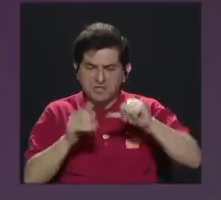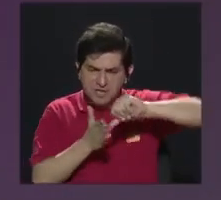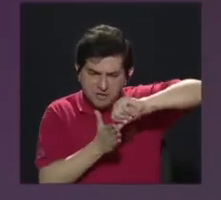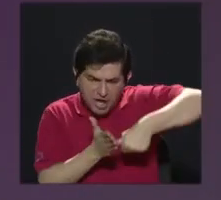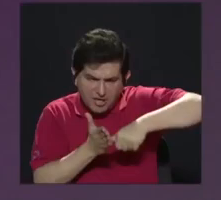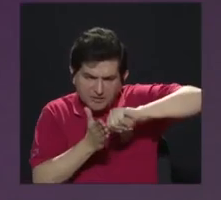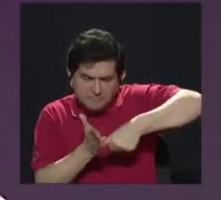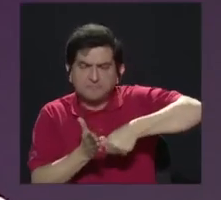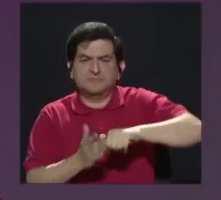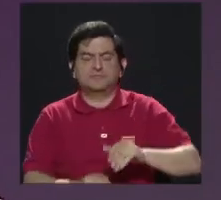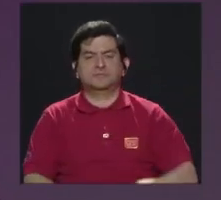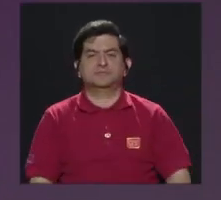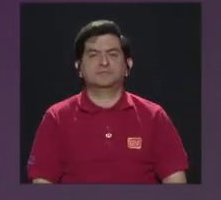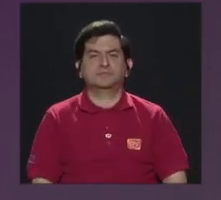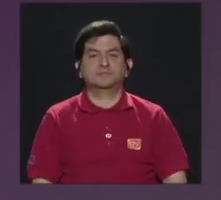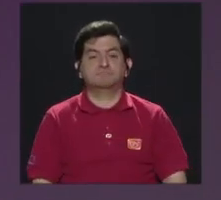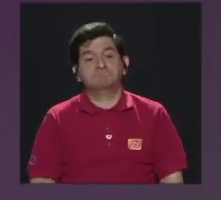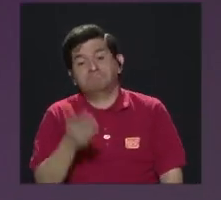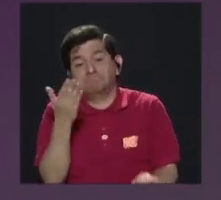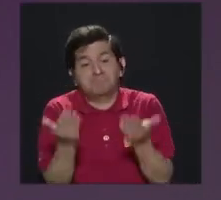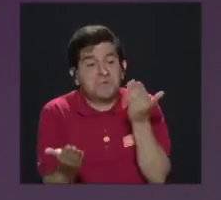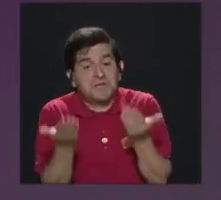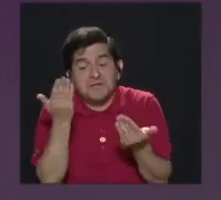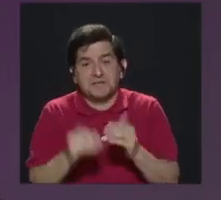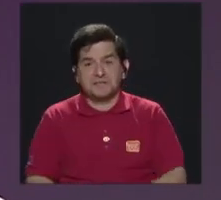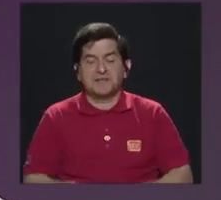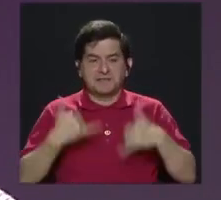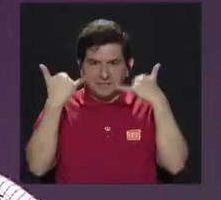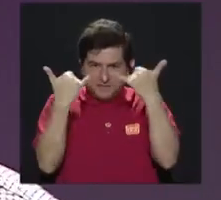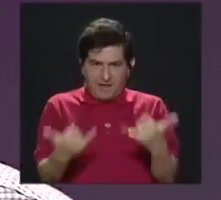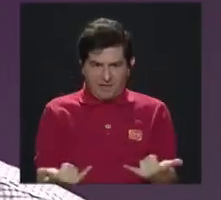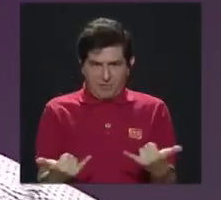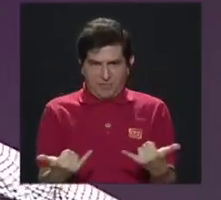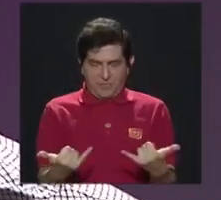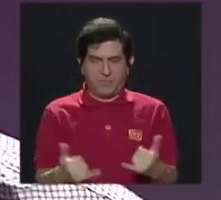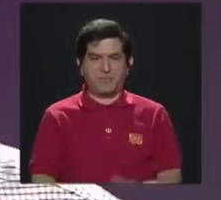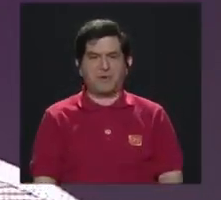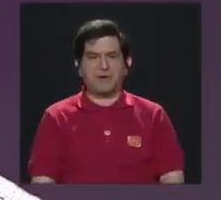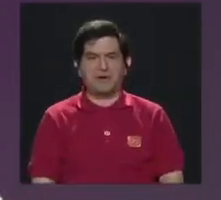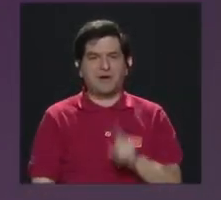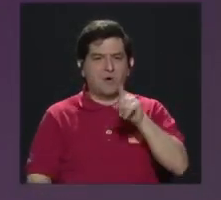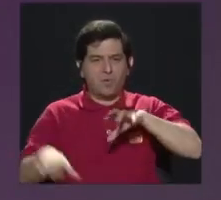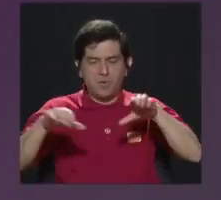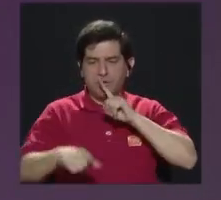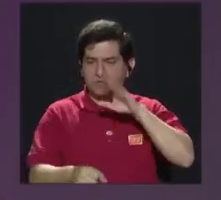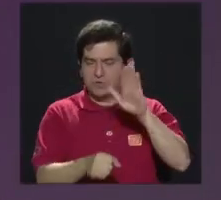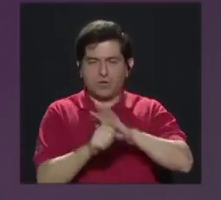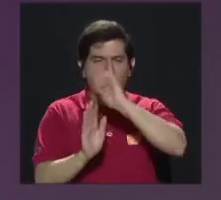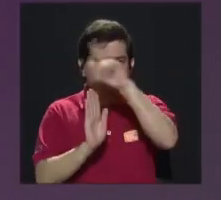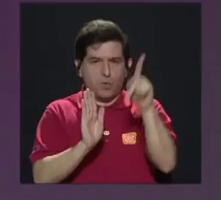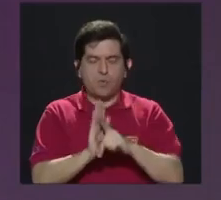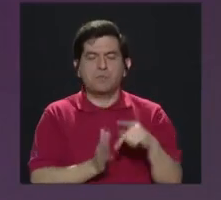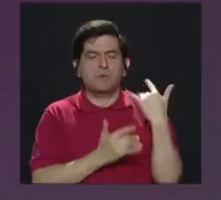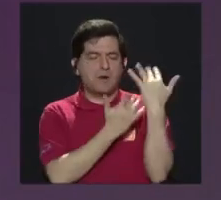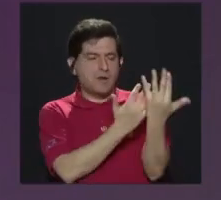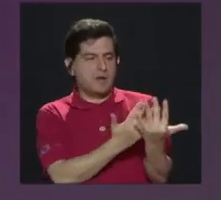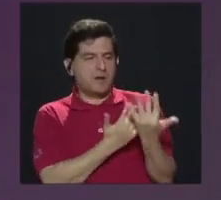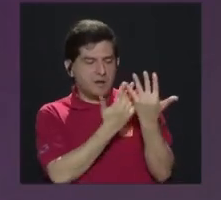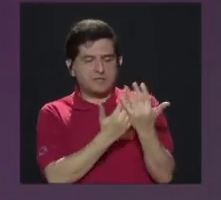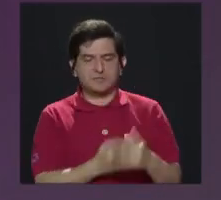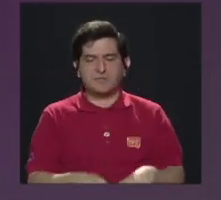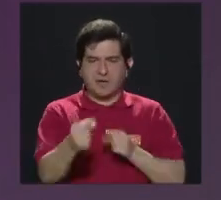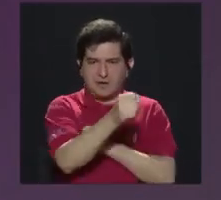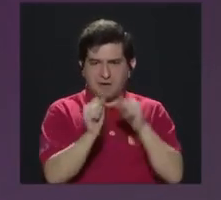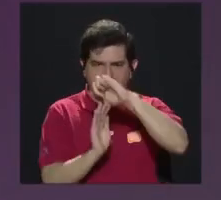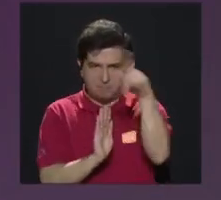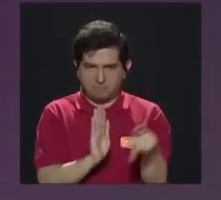¿verdad? En ese sentido. Y habrán, en este momento, pues hay una acción de inconstitucionalidad pendiente en la Sala